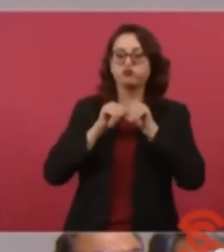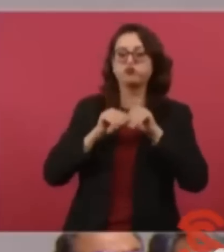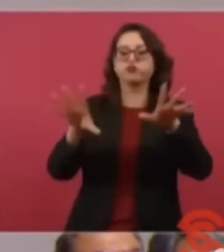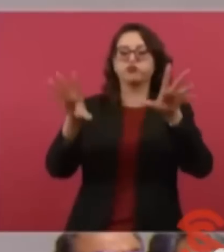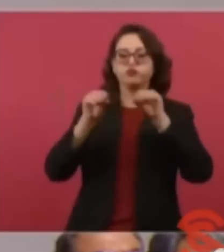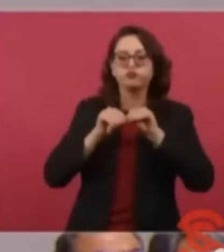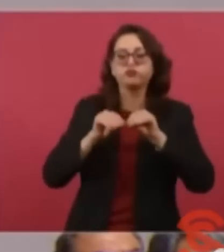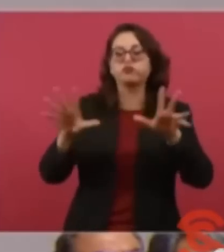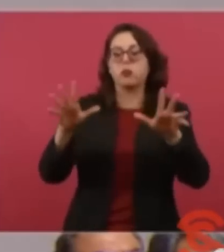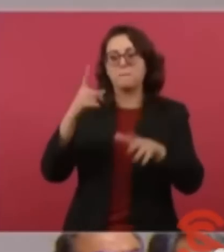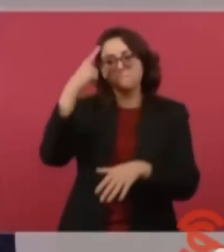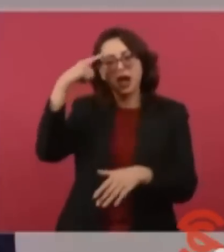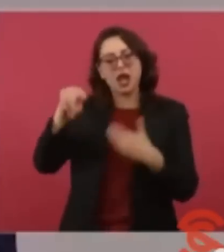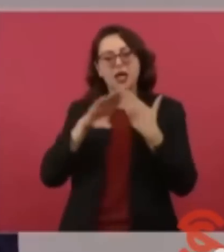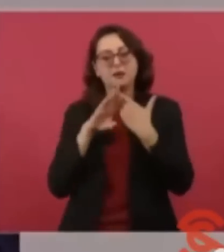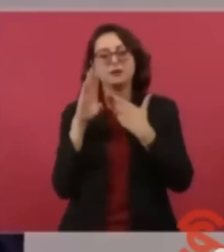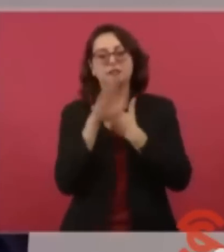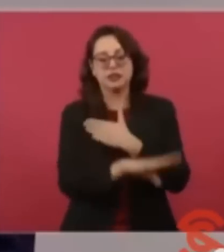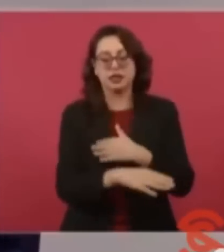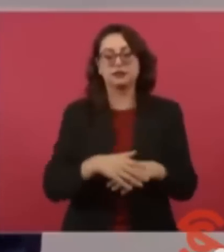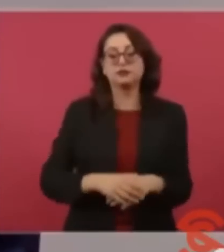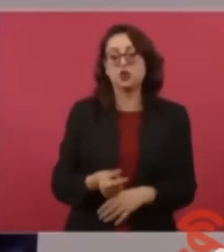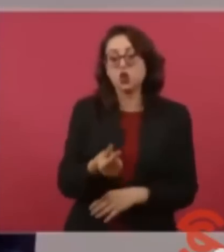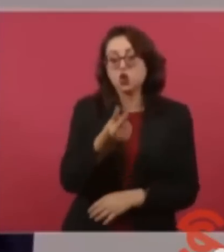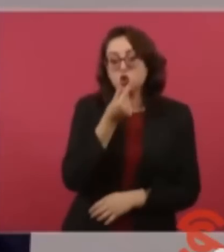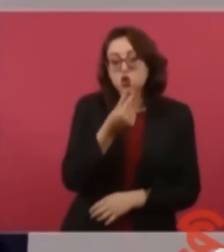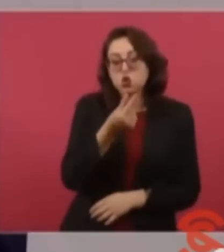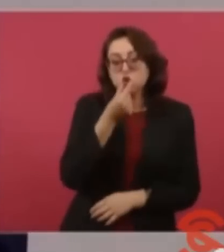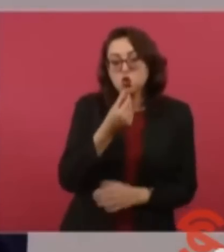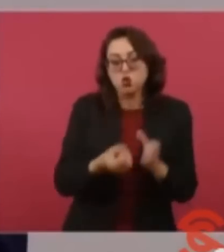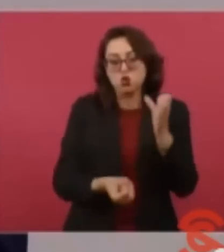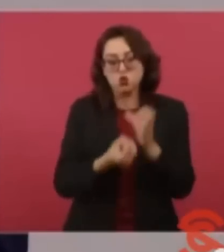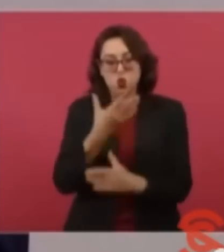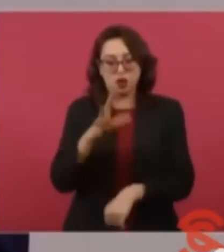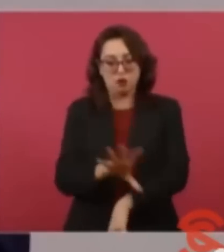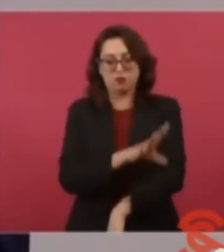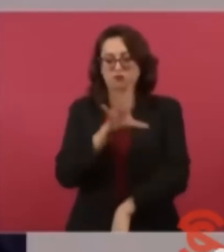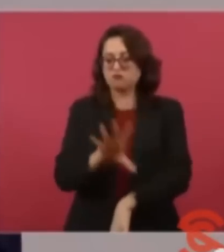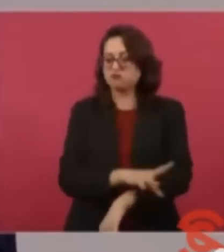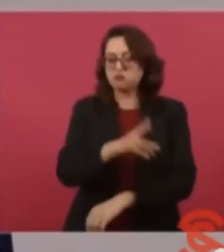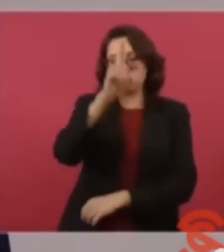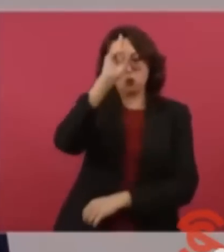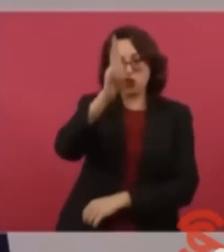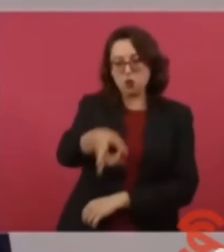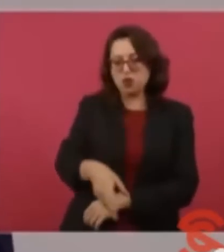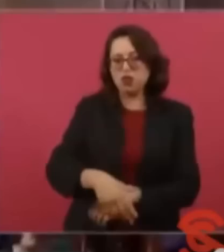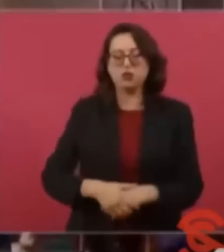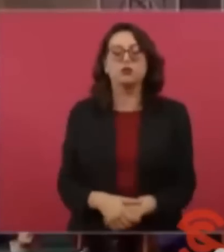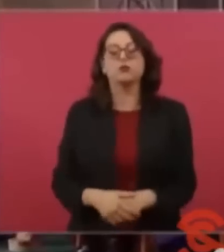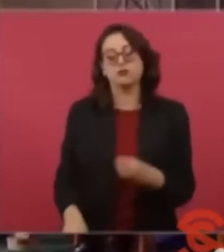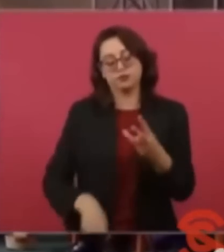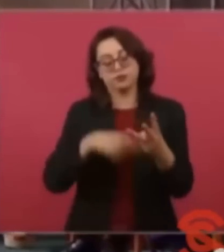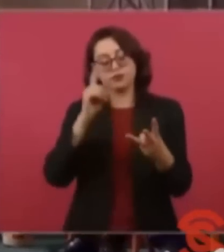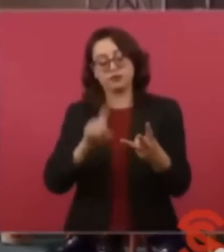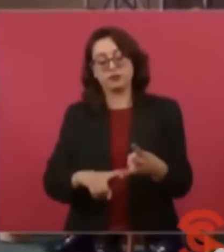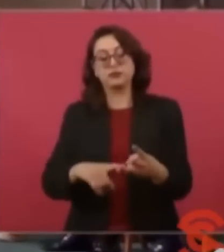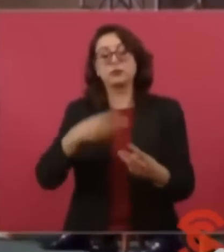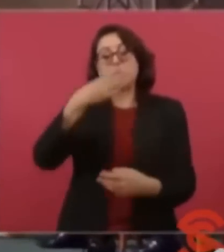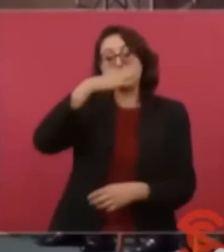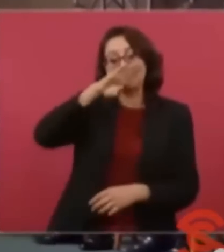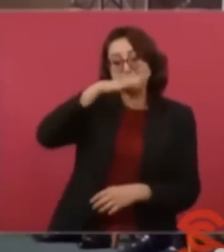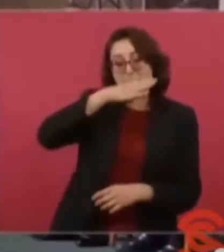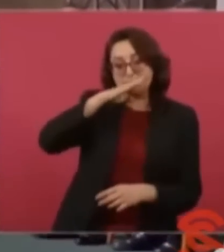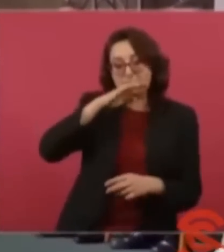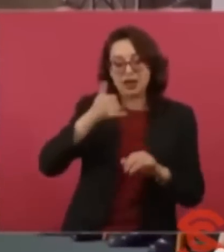vapeadores. No hemos permitido la importación de maíz transgénico, ni la